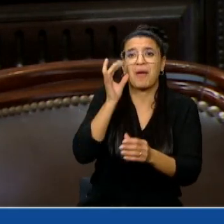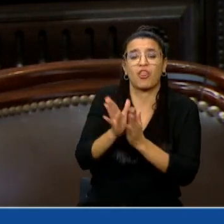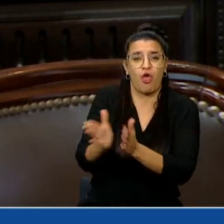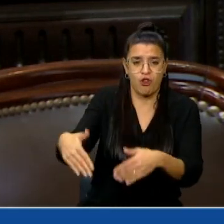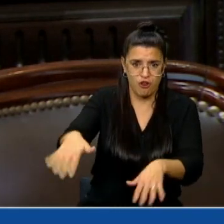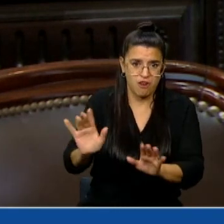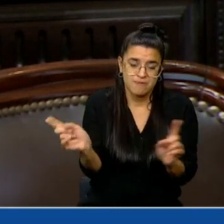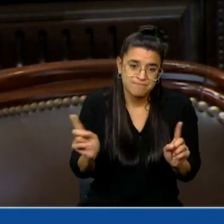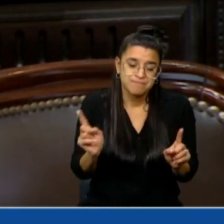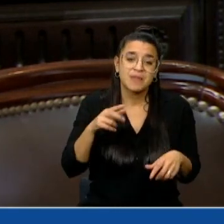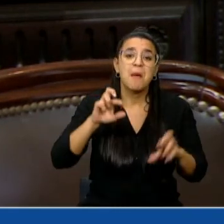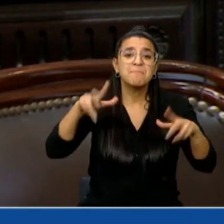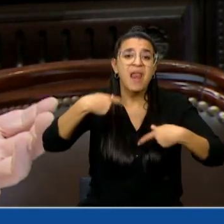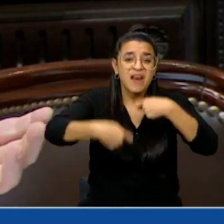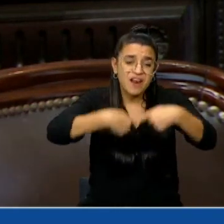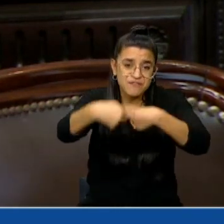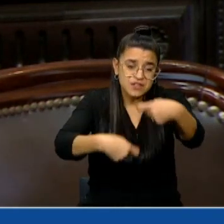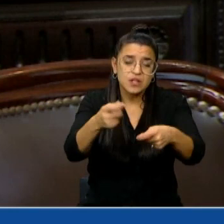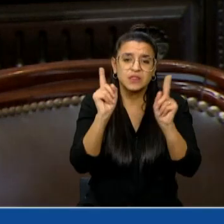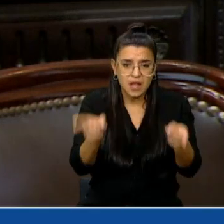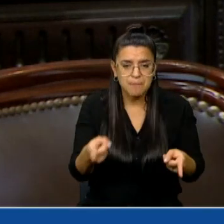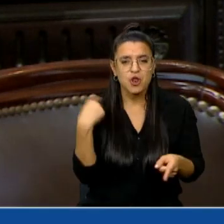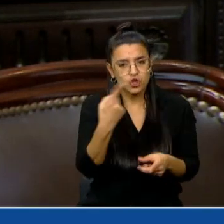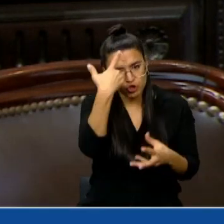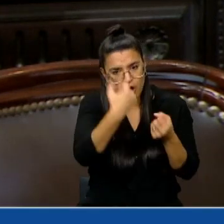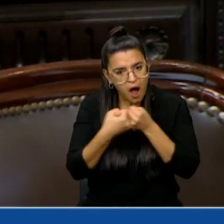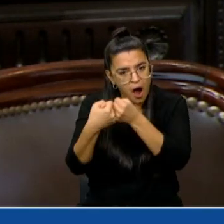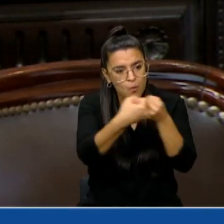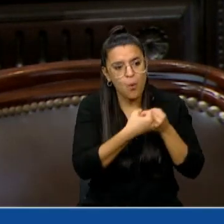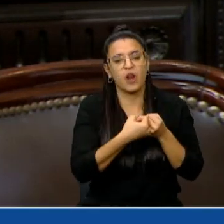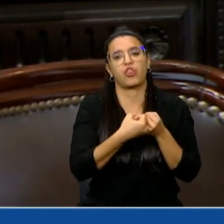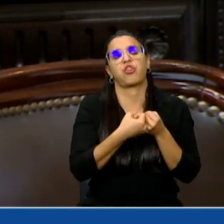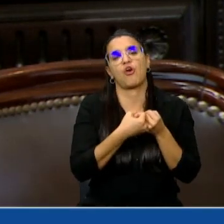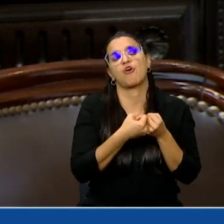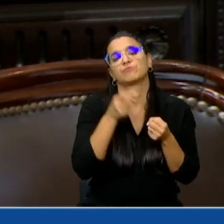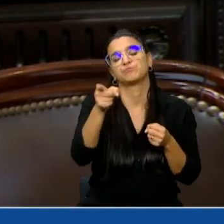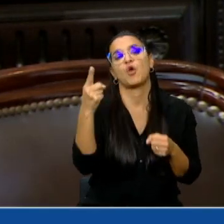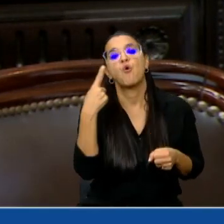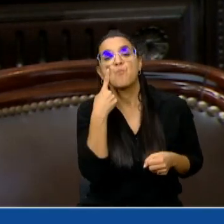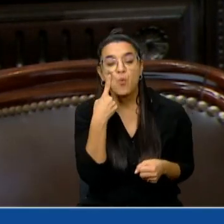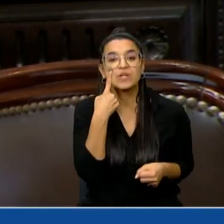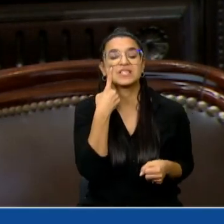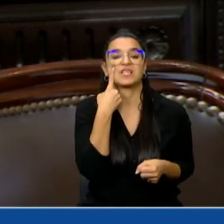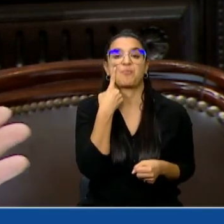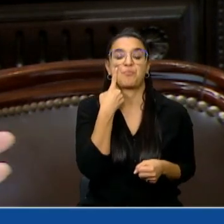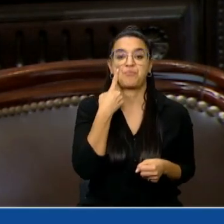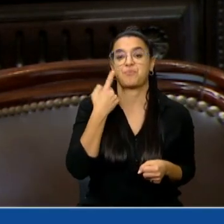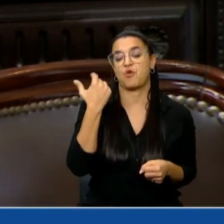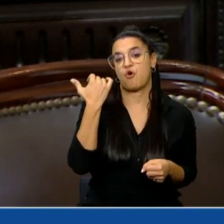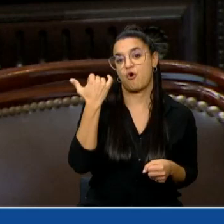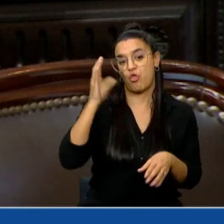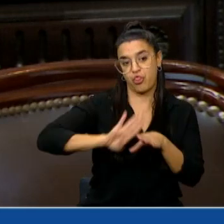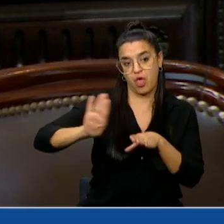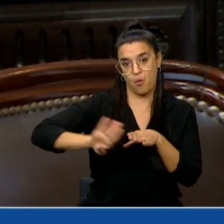de refinanciación, hemos convenido también ver que hay municipios que tienen una deuda